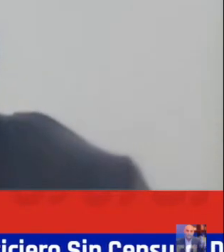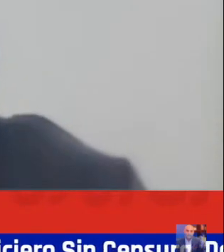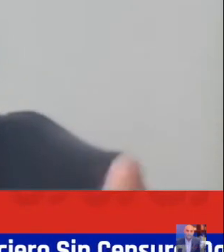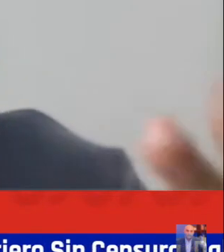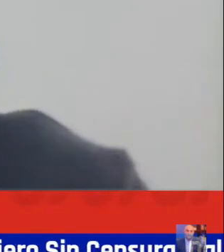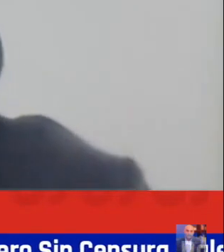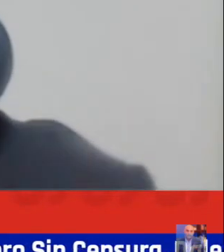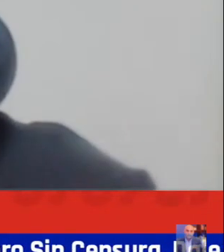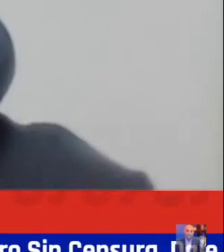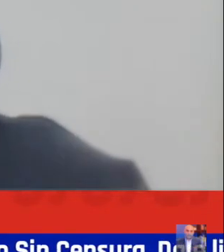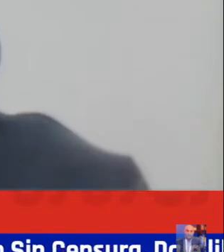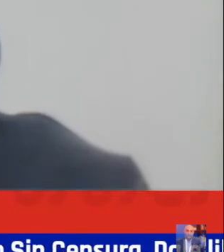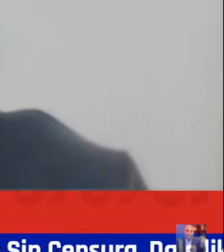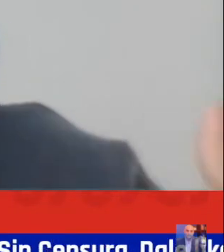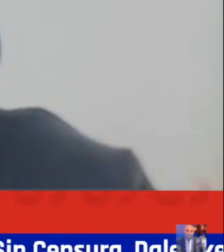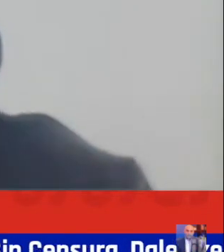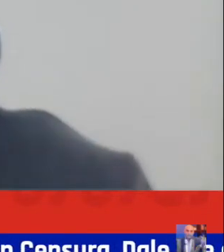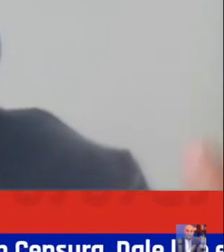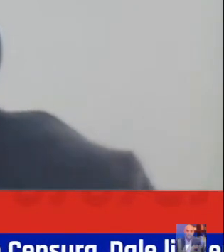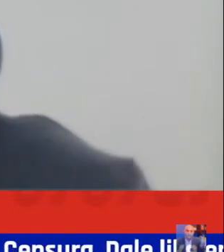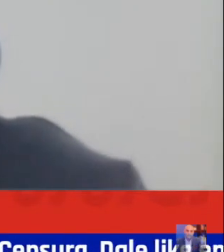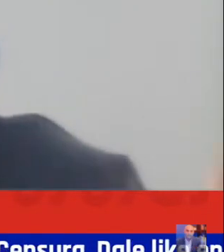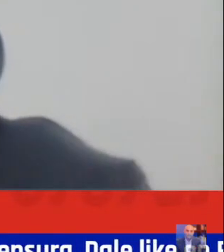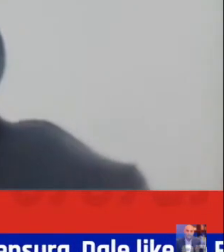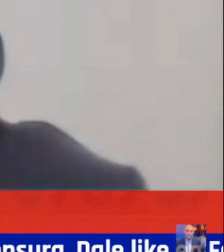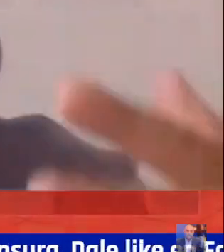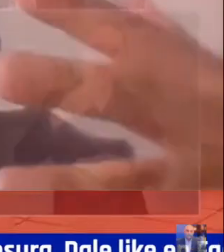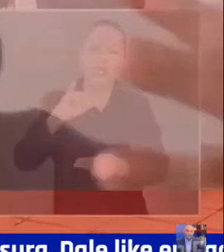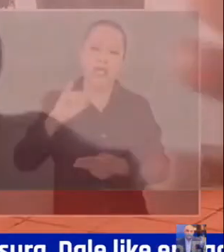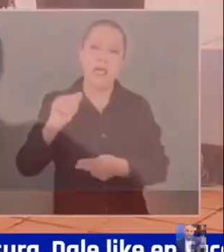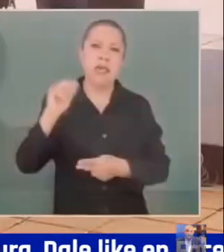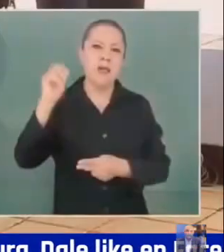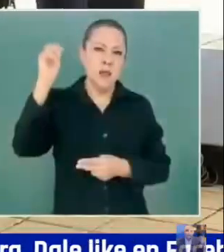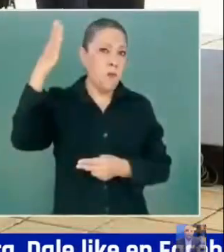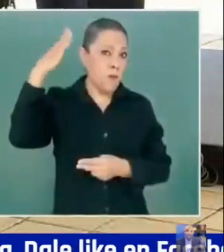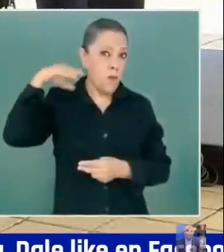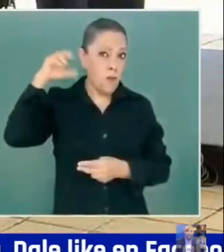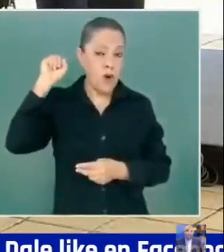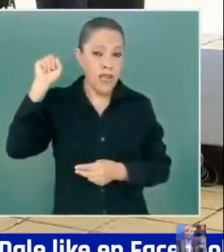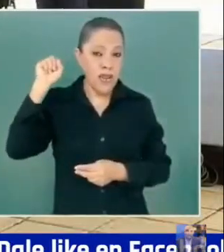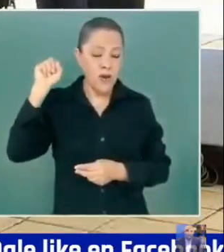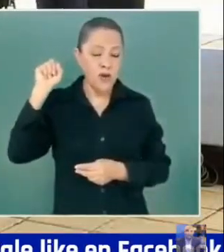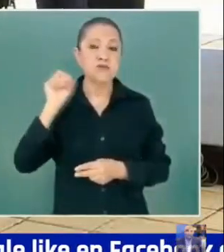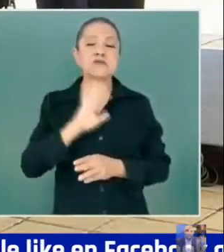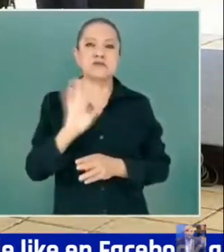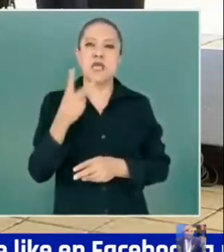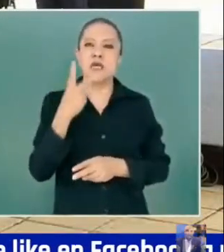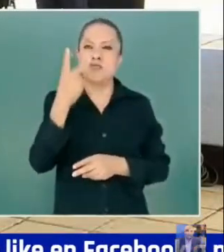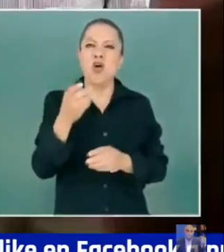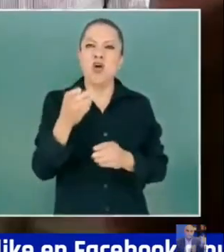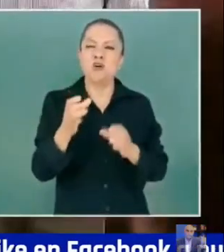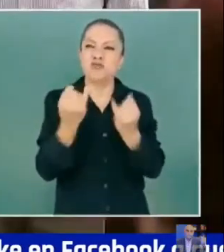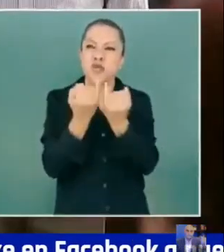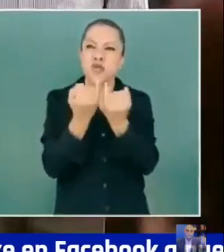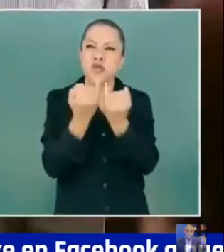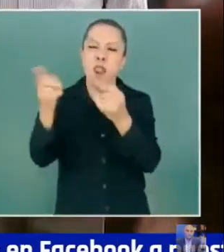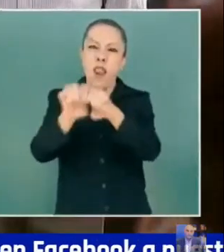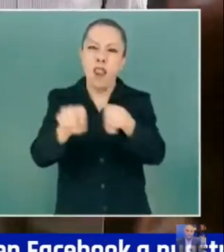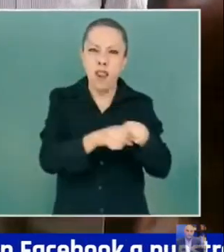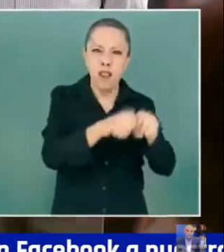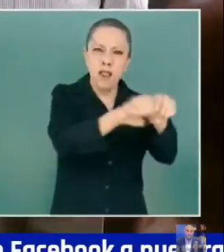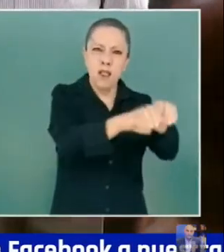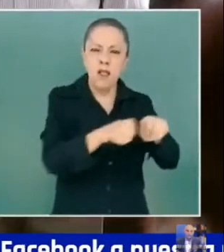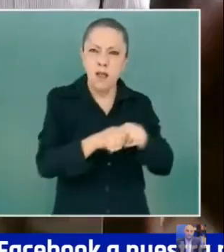Censura, aquí está Regeneración, aquí está Sin Línea, Contralínea, etcétera. Solo de esa manera los vamos llevando.